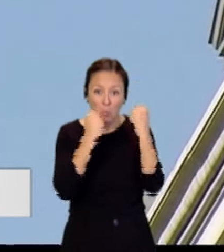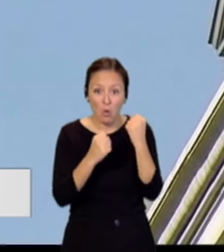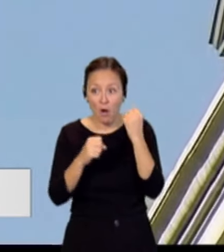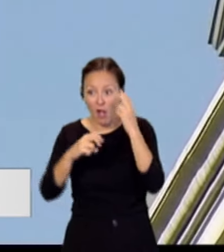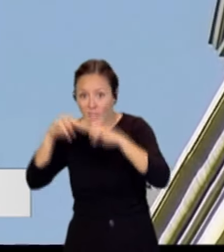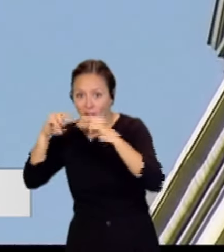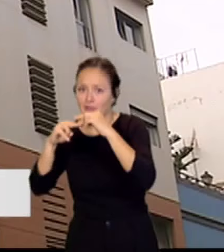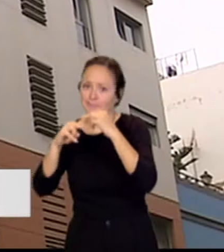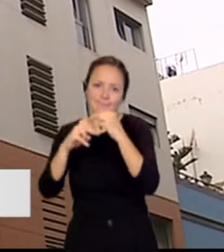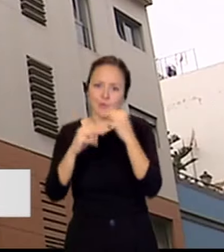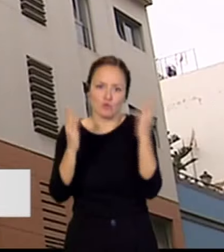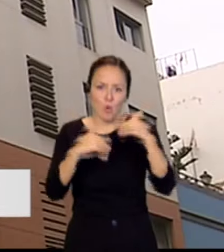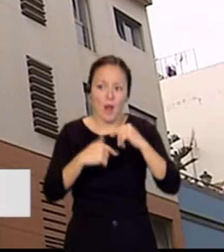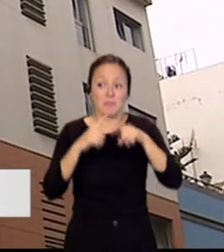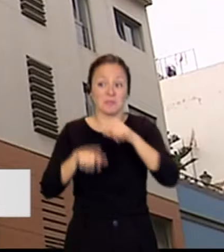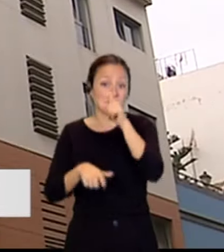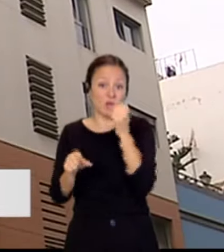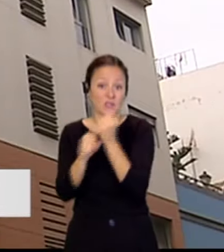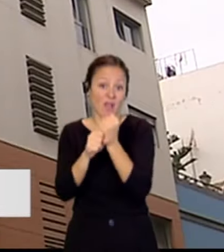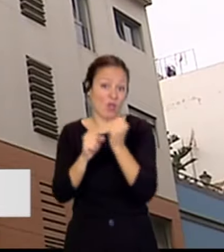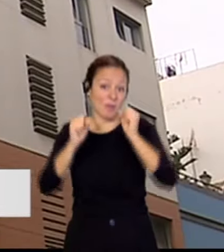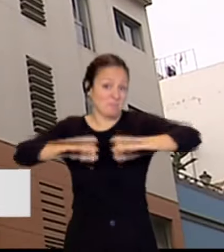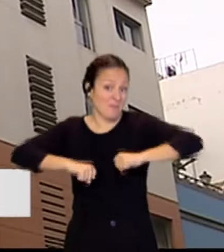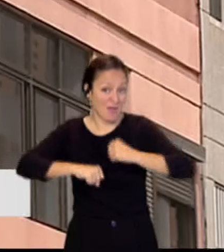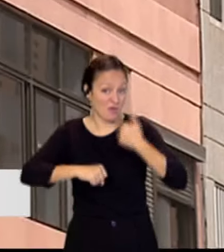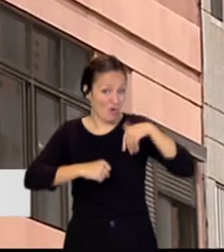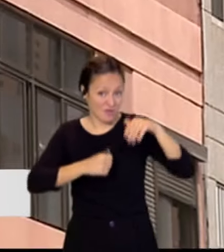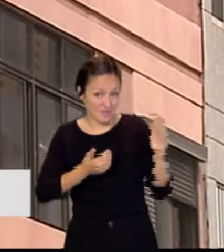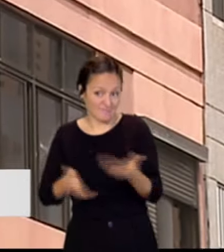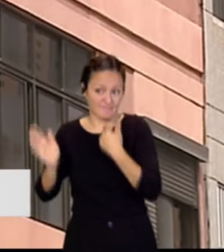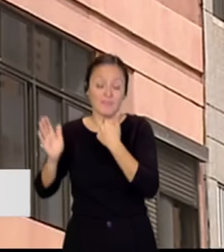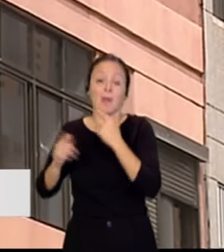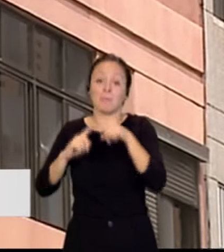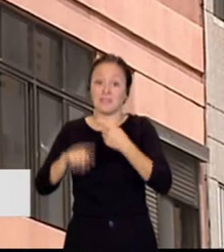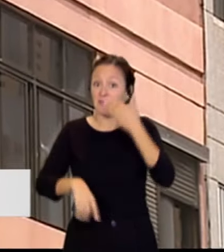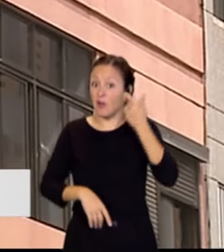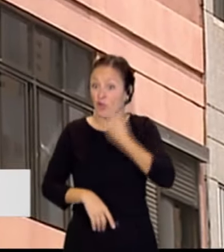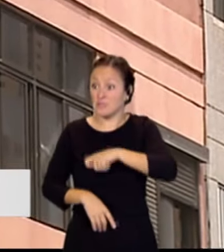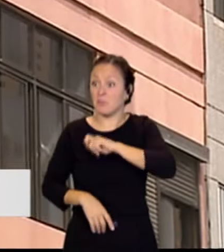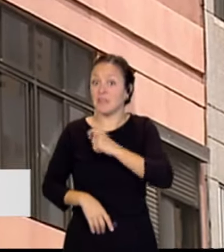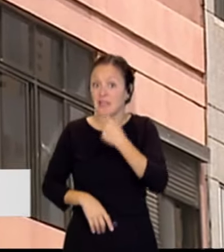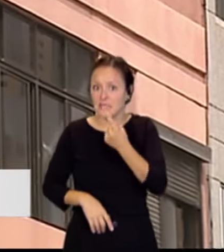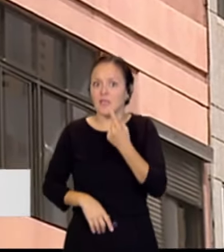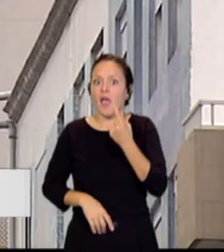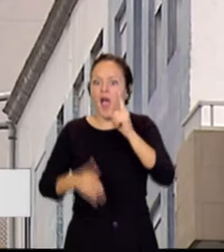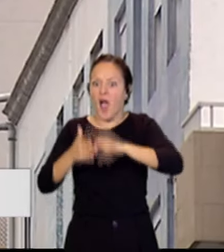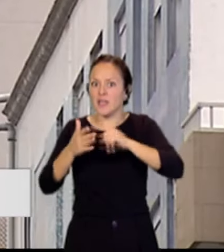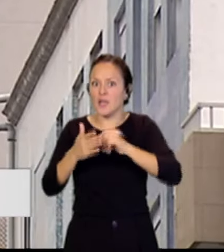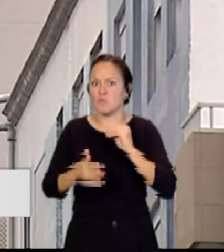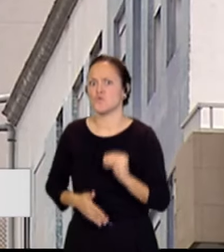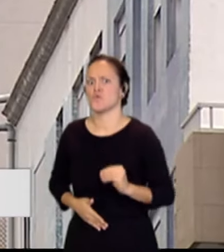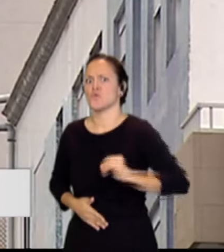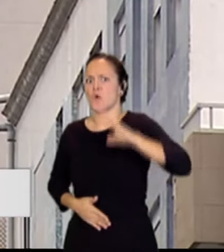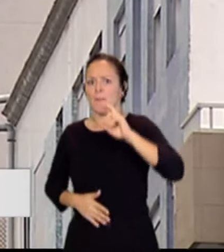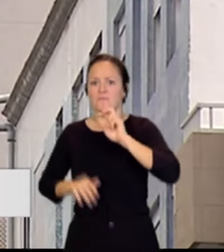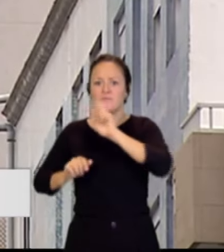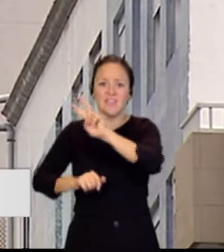envejecimiento de los trabajadores el banco de España apunta además a un momento acumulado del precio del alquiler de más del